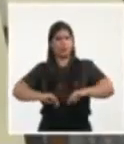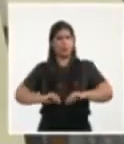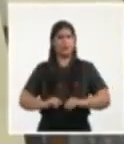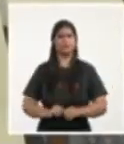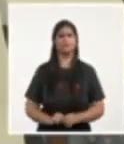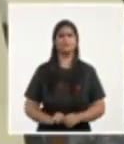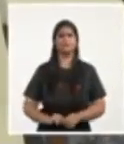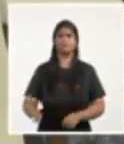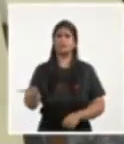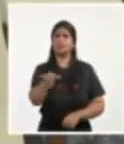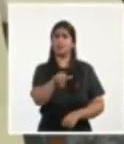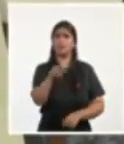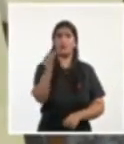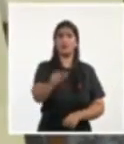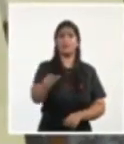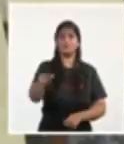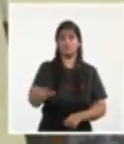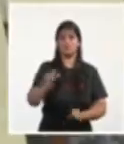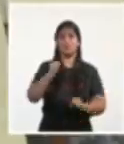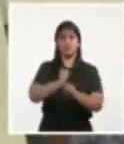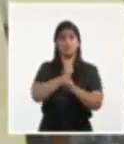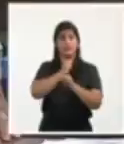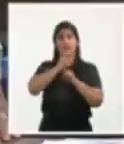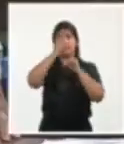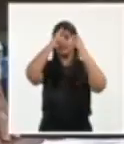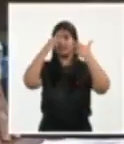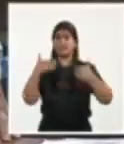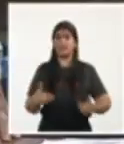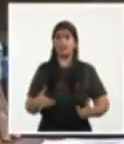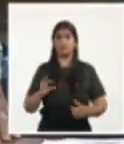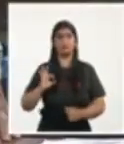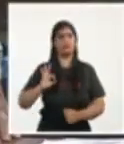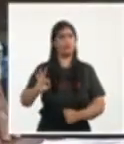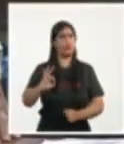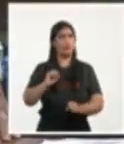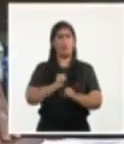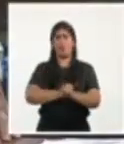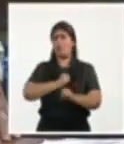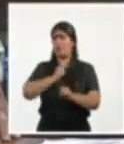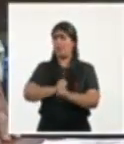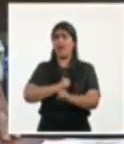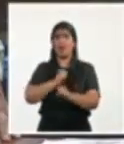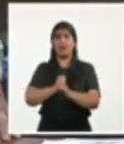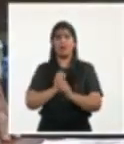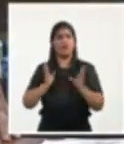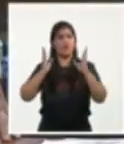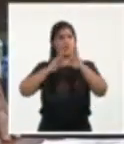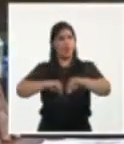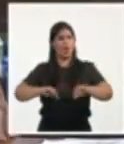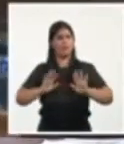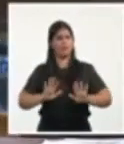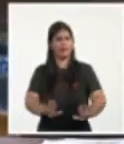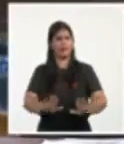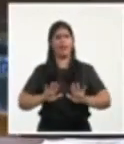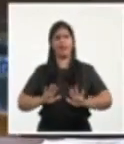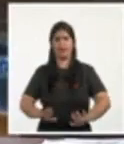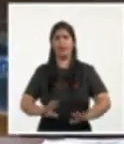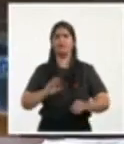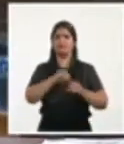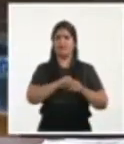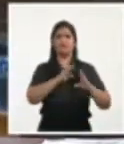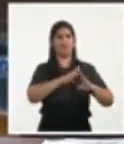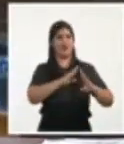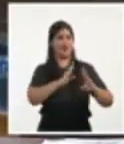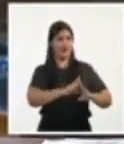ha estado enfrascado durante todo este tiempo. El personal de la salud prácticamente no ha tenido descanso desde que comenzó la epidemia, lo que también lo